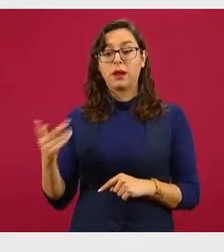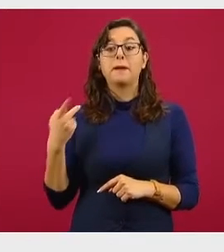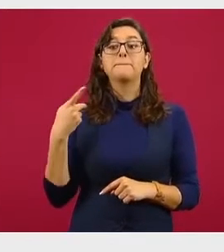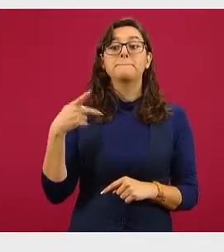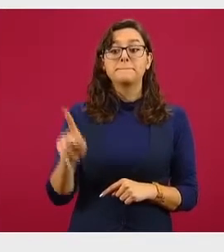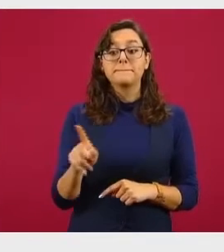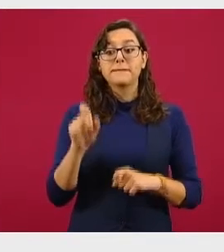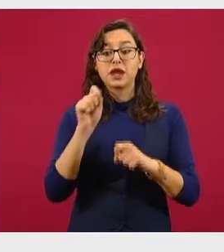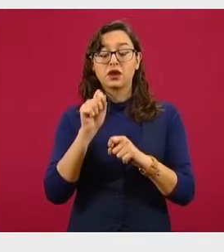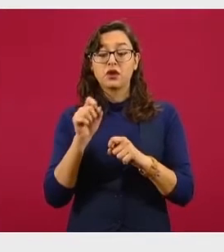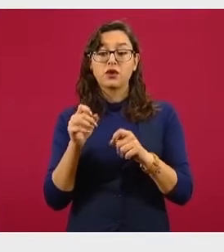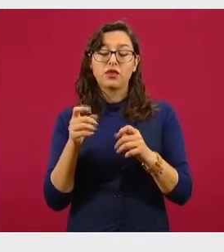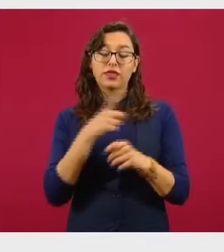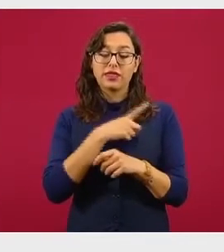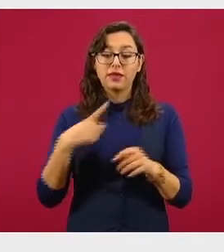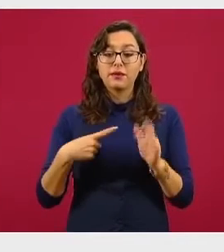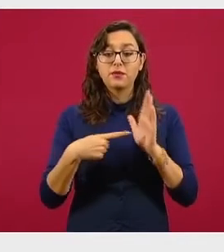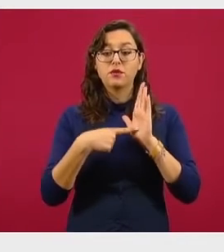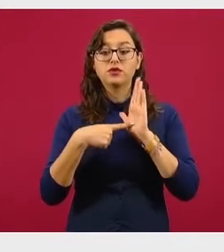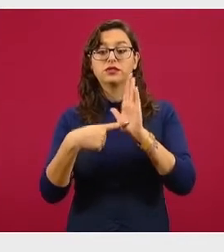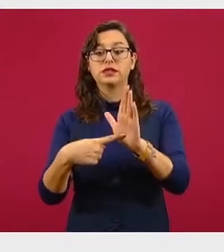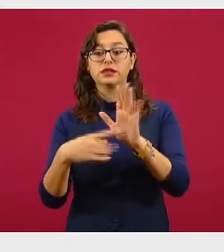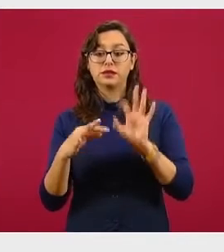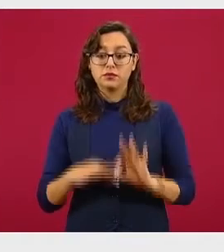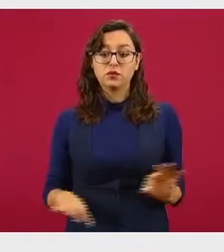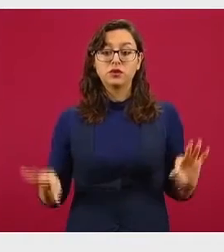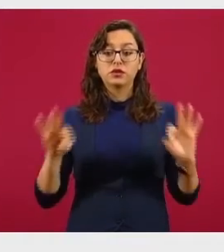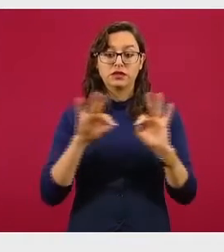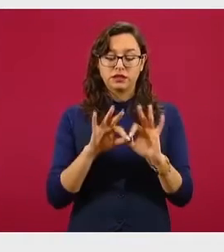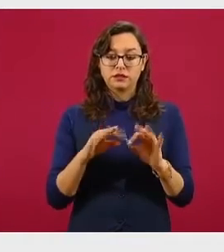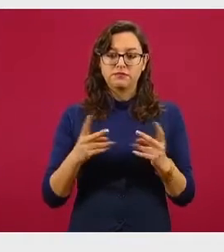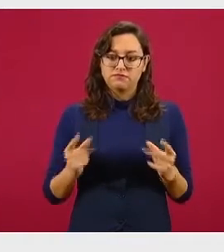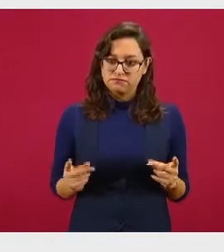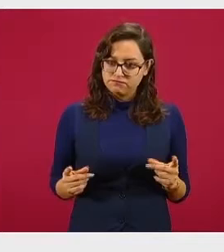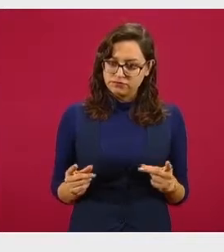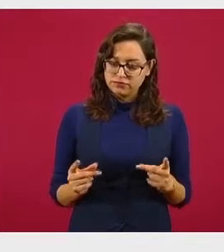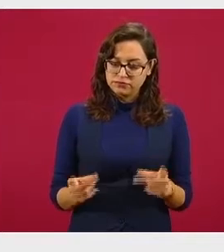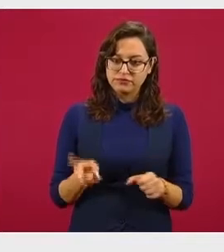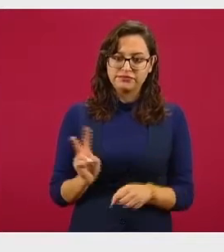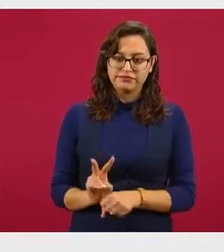importancia de estar siguiendo de manera activa